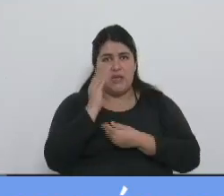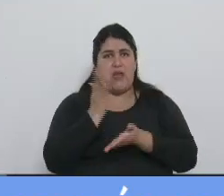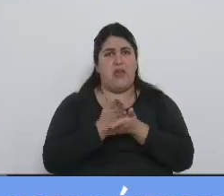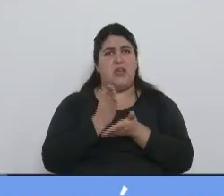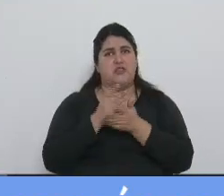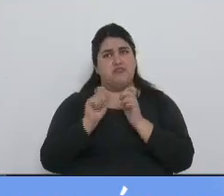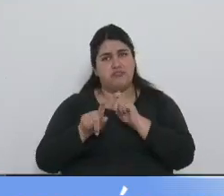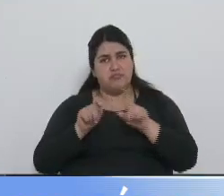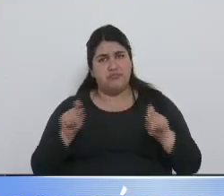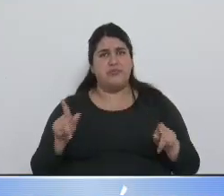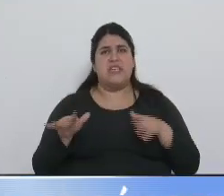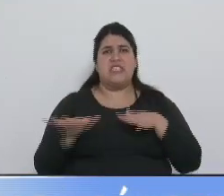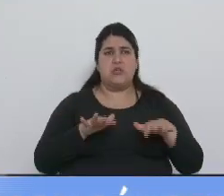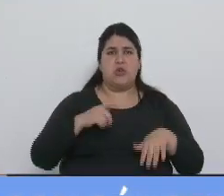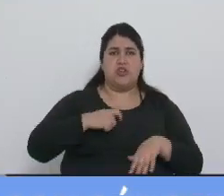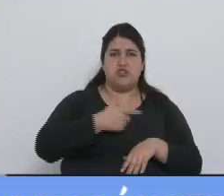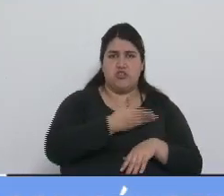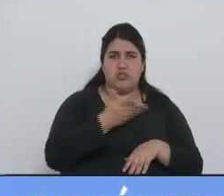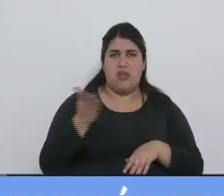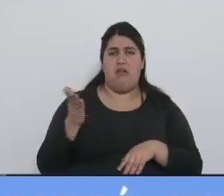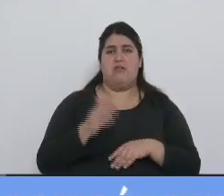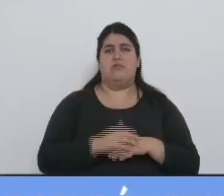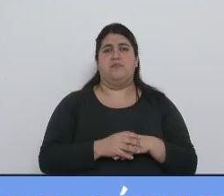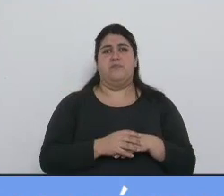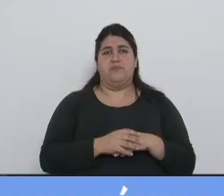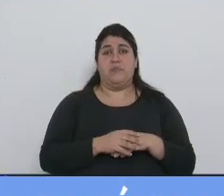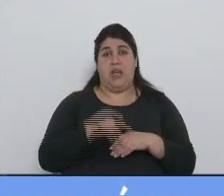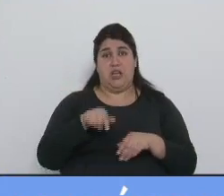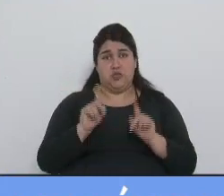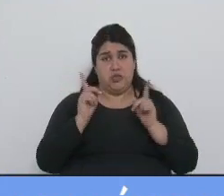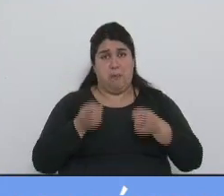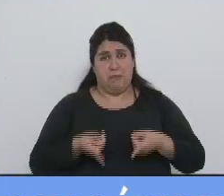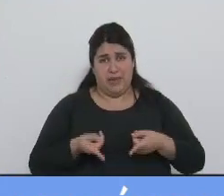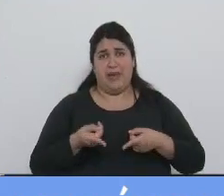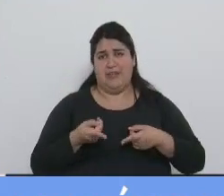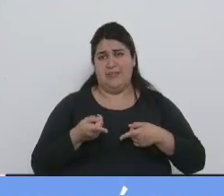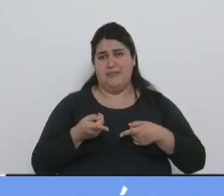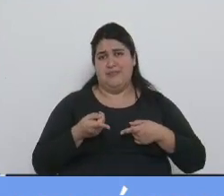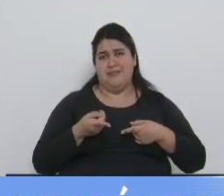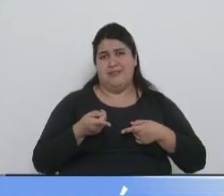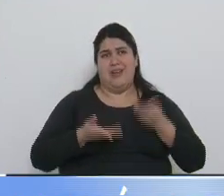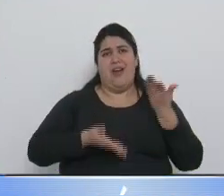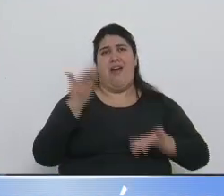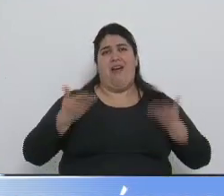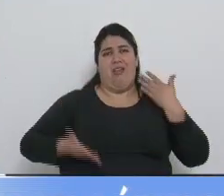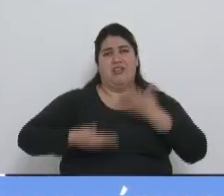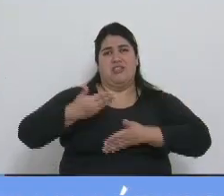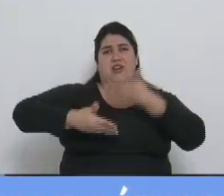de cuestiones sociales. Esto también es desarrollo humano.